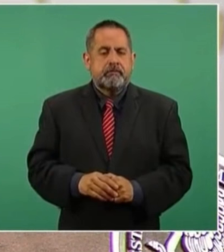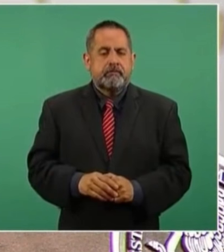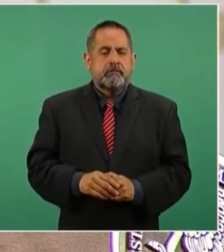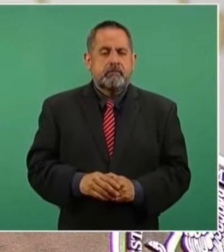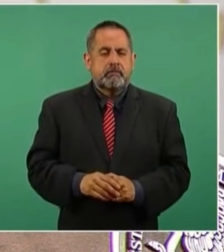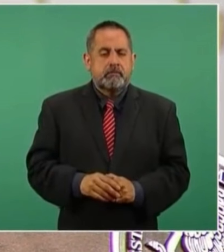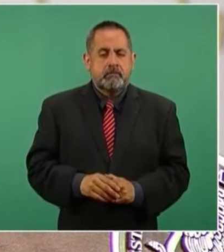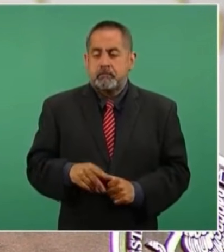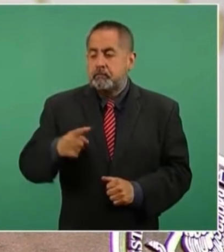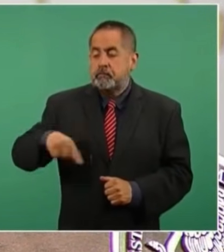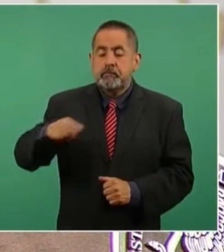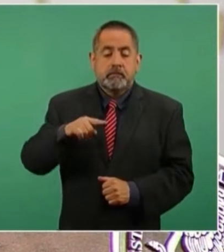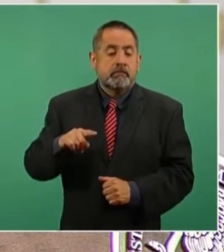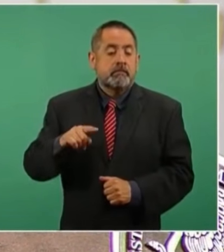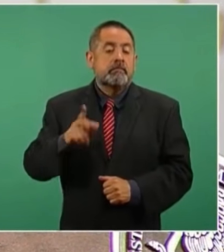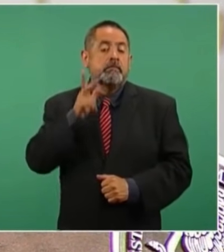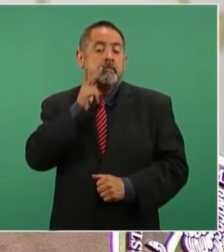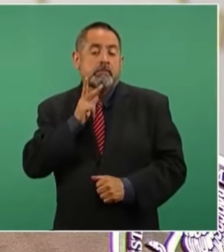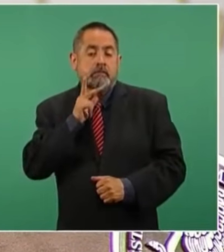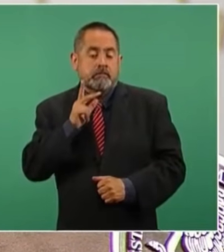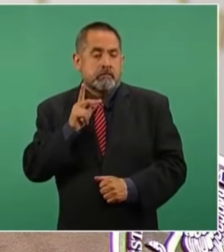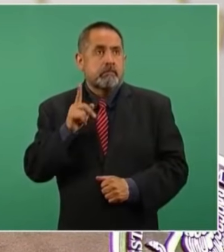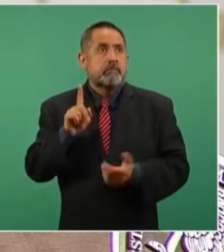Se expropió el petróleo en el 38